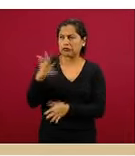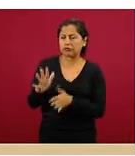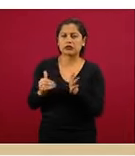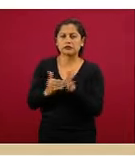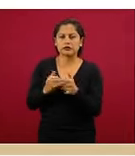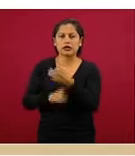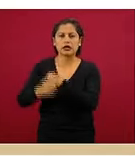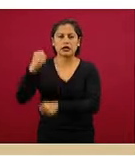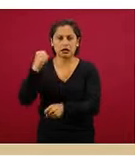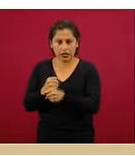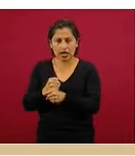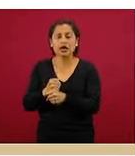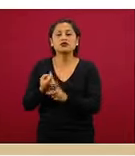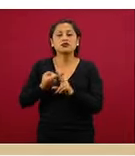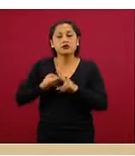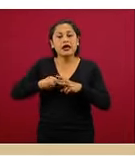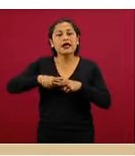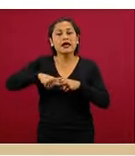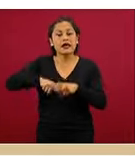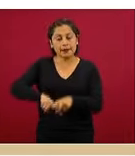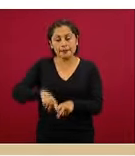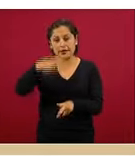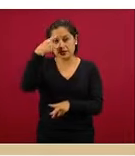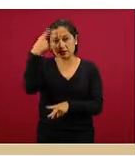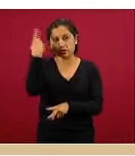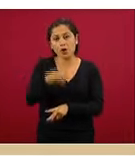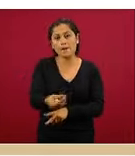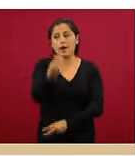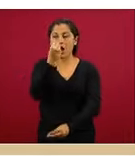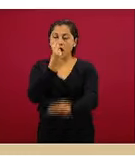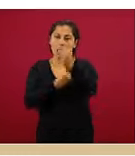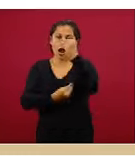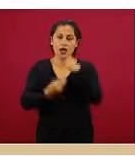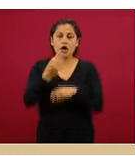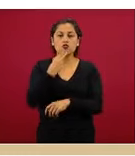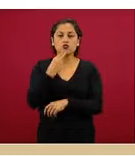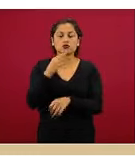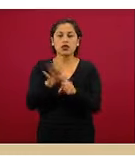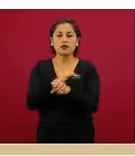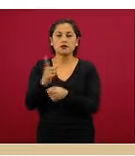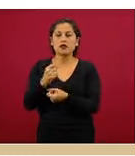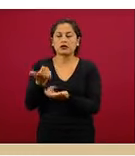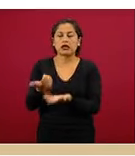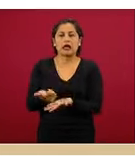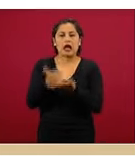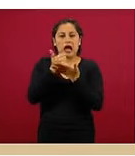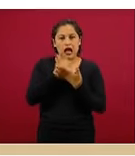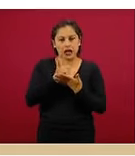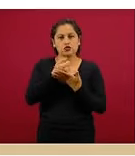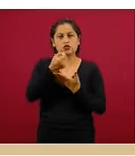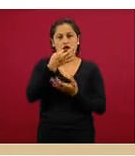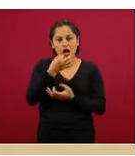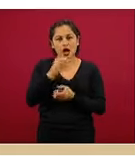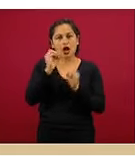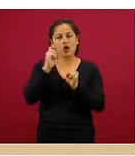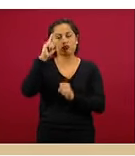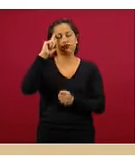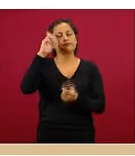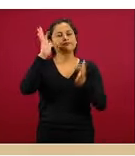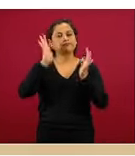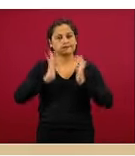utilizar, haciendo que ingresara a nuestro organismo por sus efectos de tipo psicoactivo y medicinales. Probablemente todos